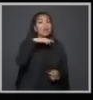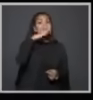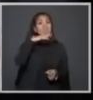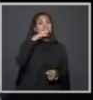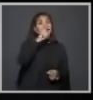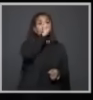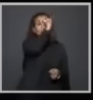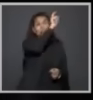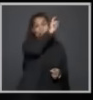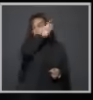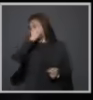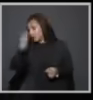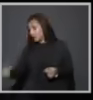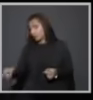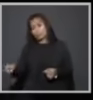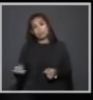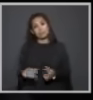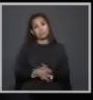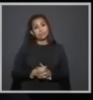de arriba hacia abajo.